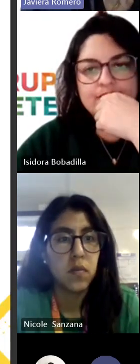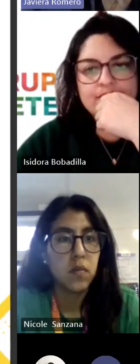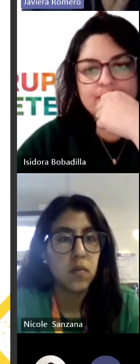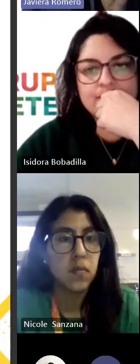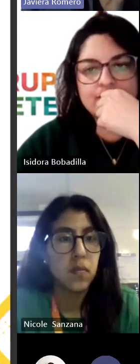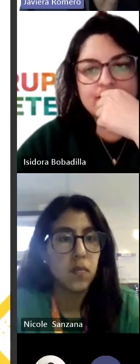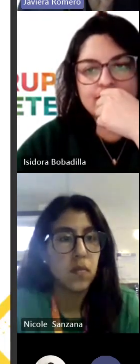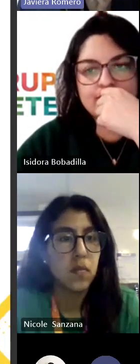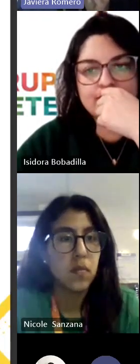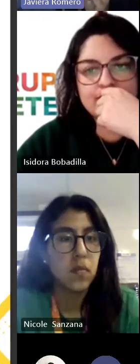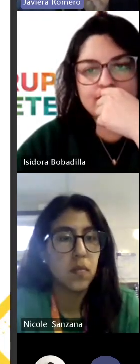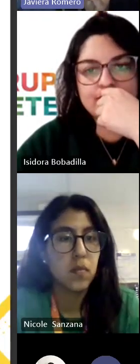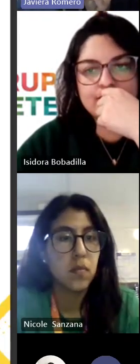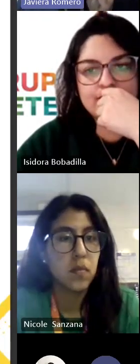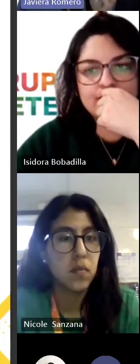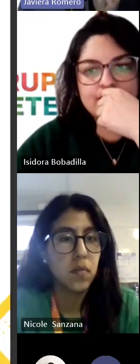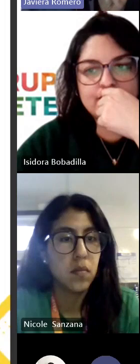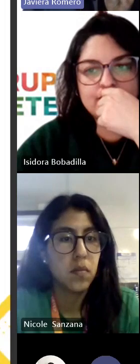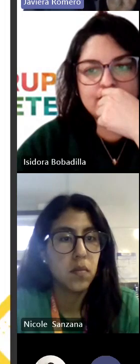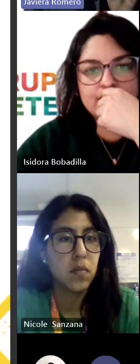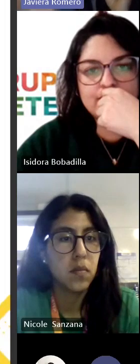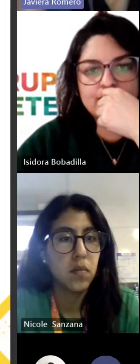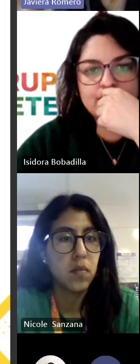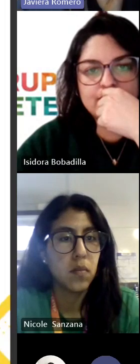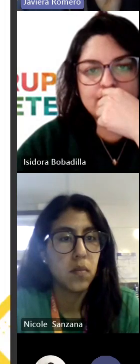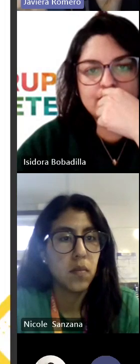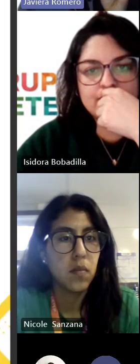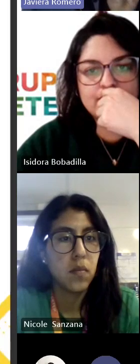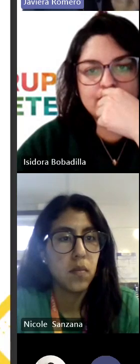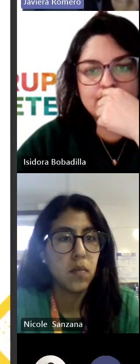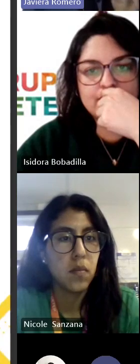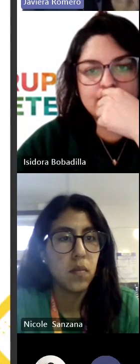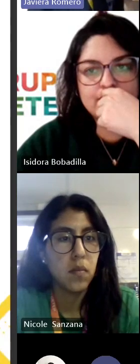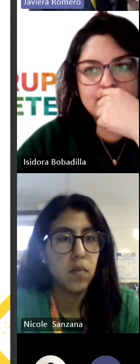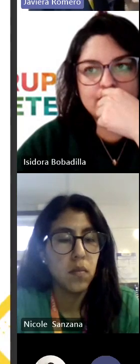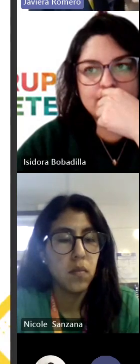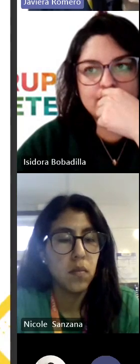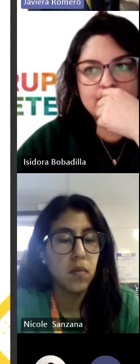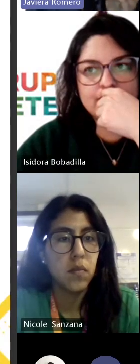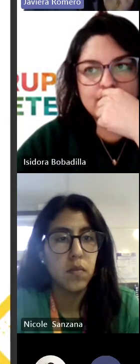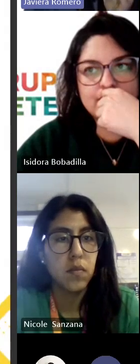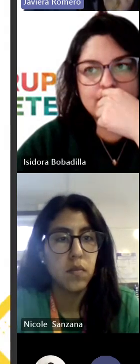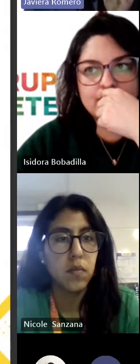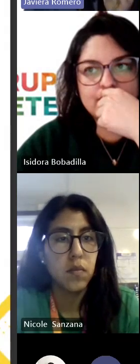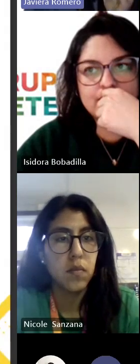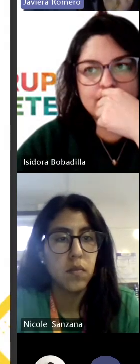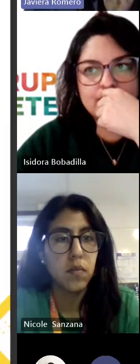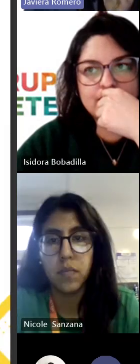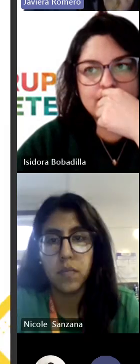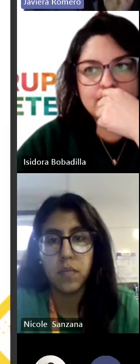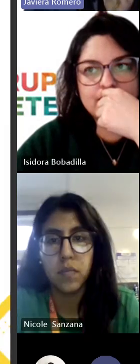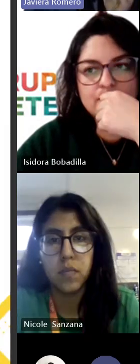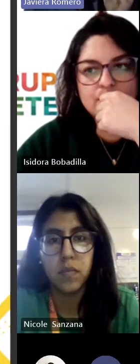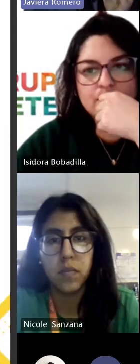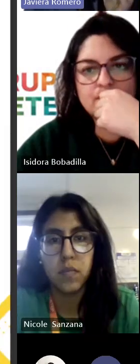tenemos factores protectores como la integración social, ¿cierto? Como aparece ahí en la imagen que está adjunta, donde están todos cohesionados,